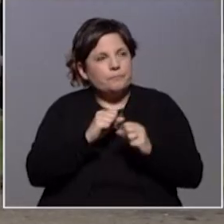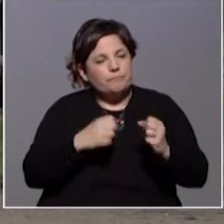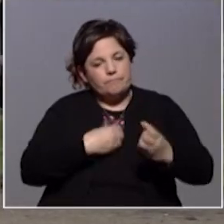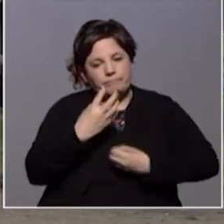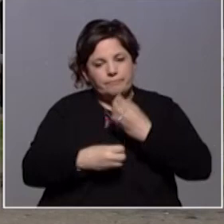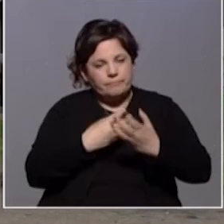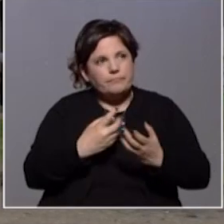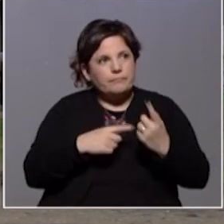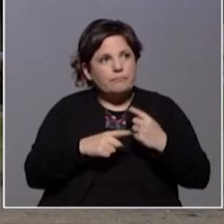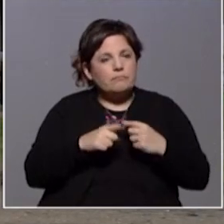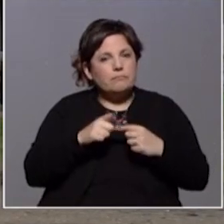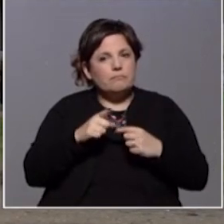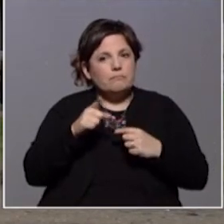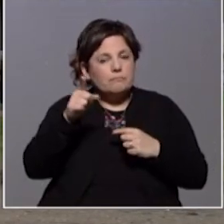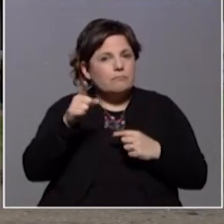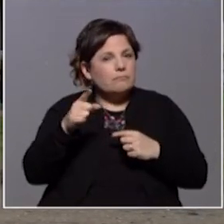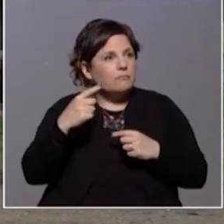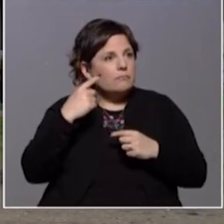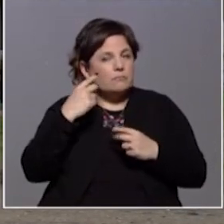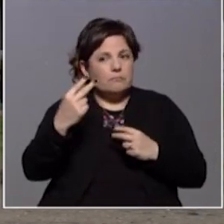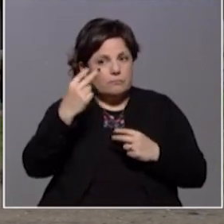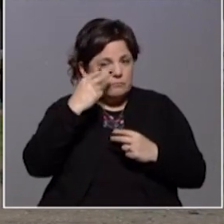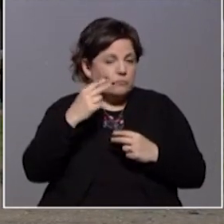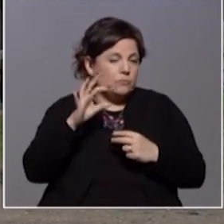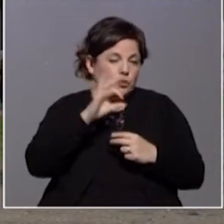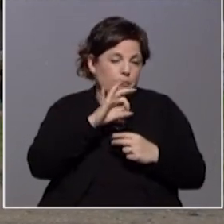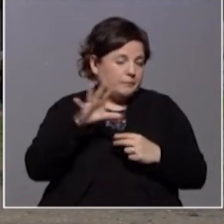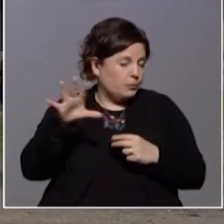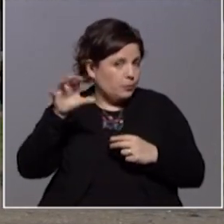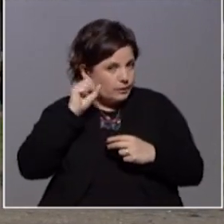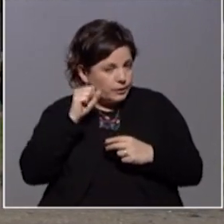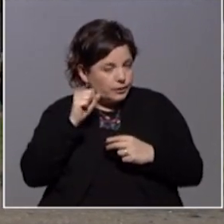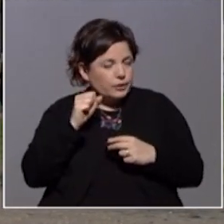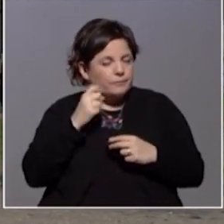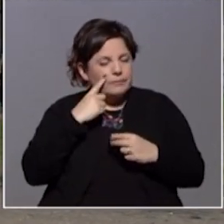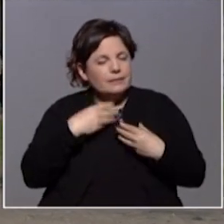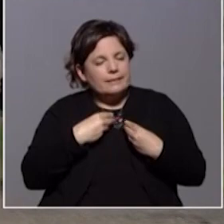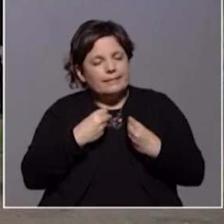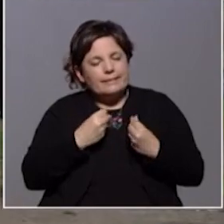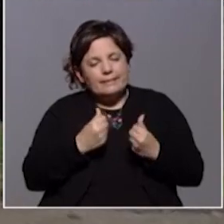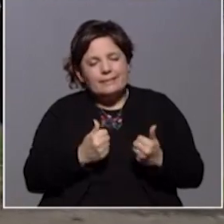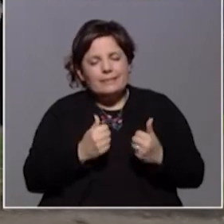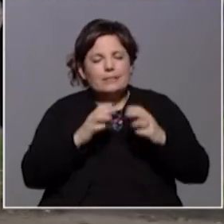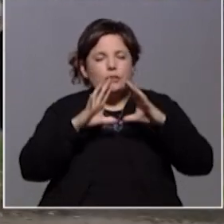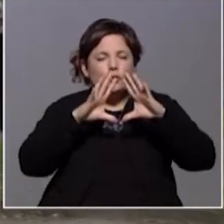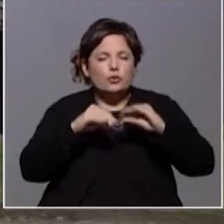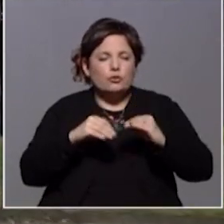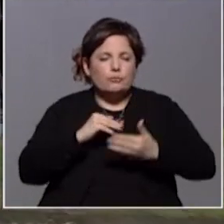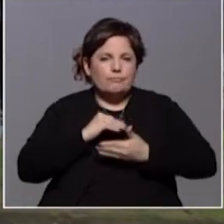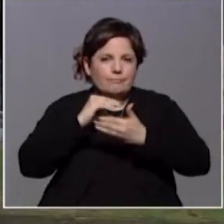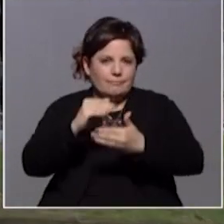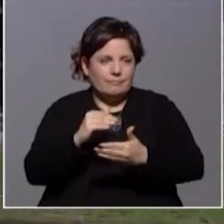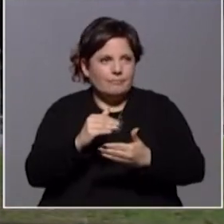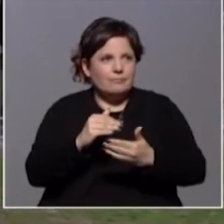expresarlo para que aquel todo que nos está viendo o escuchando sienta todo lo que estamos diciendo nosotros. O